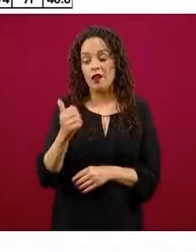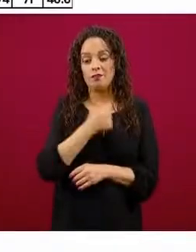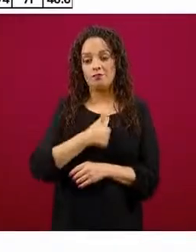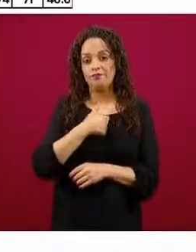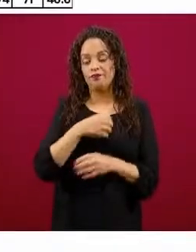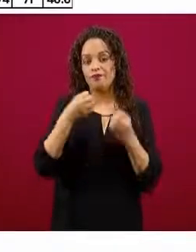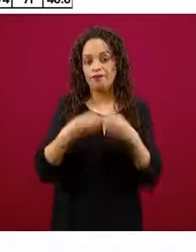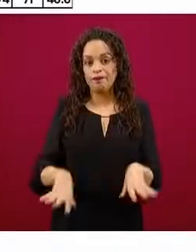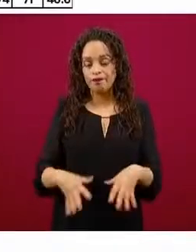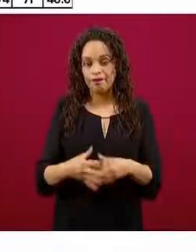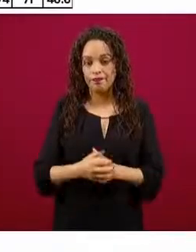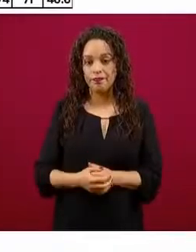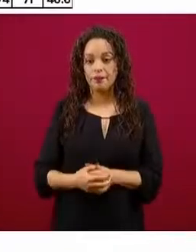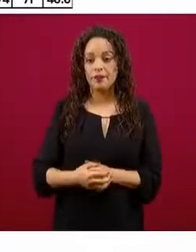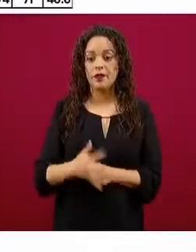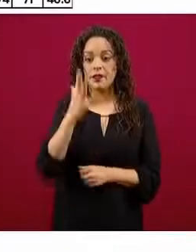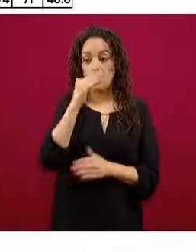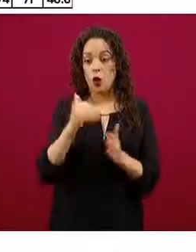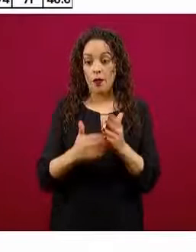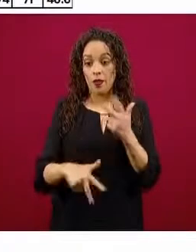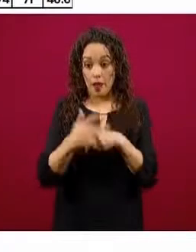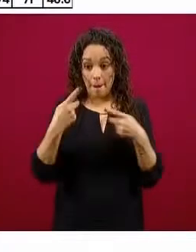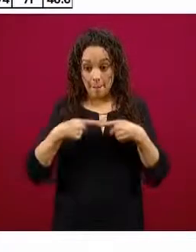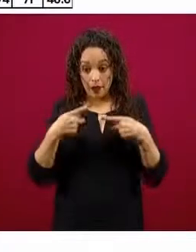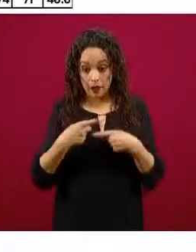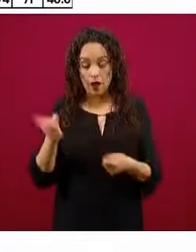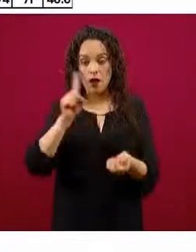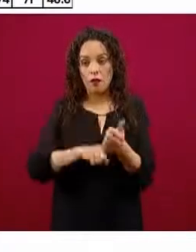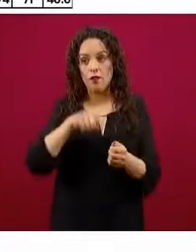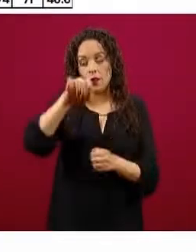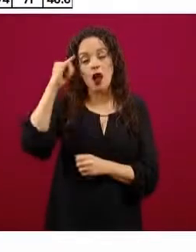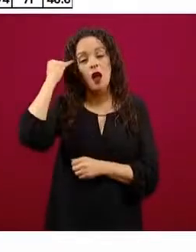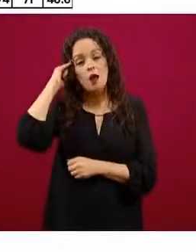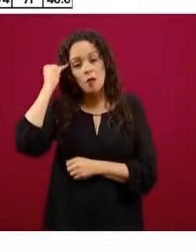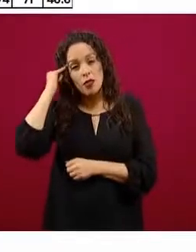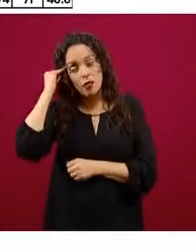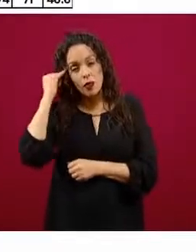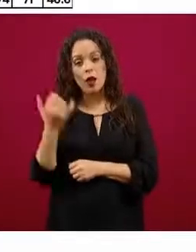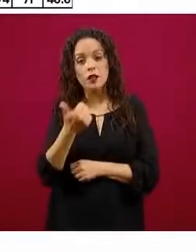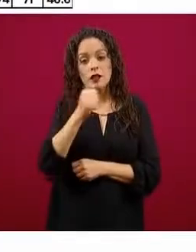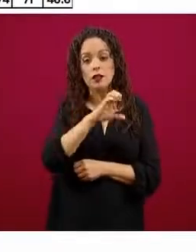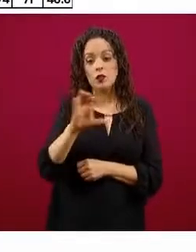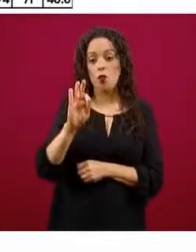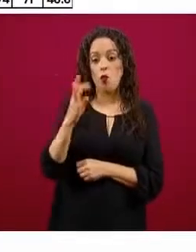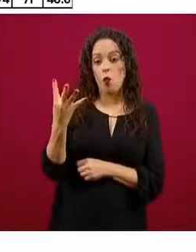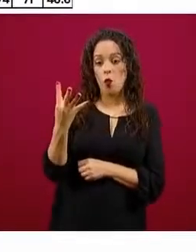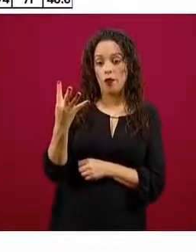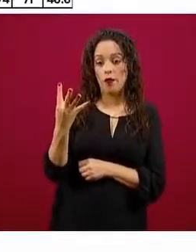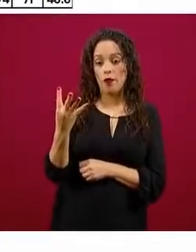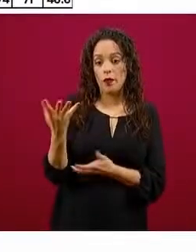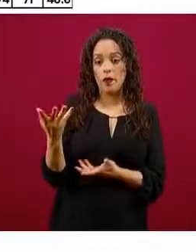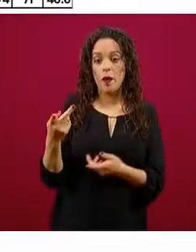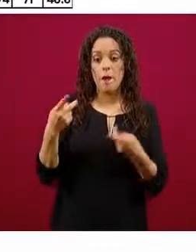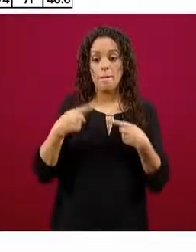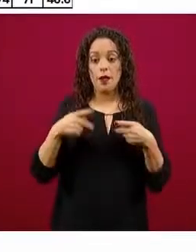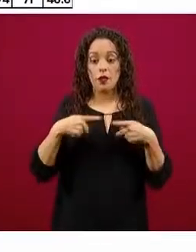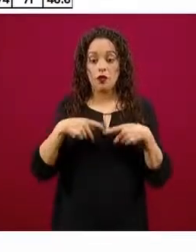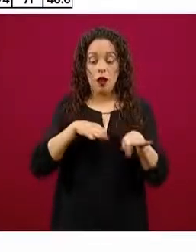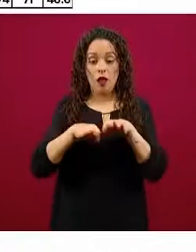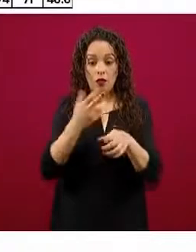De estas 5,013 personas indígenas son 644 y personal de